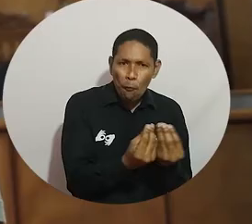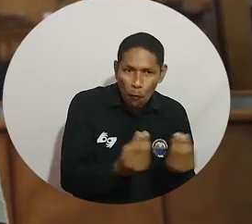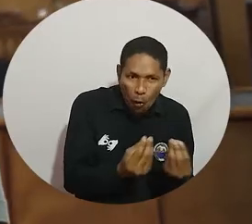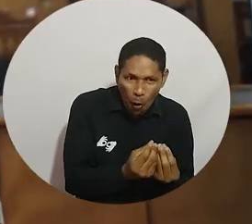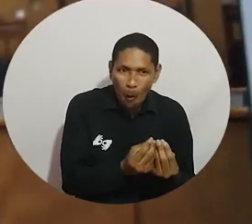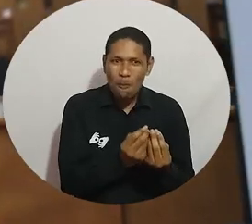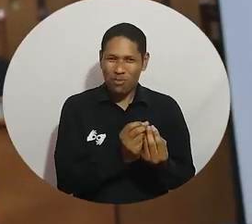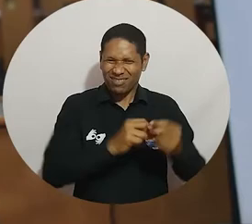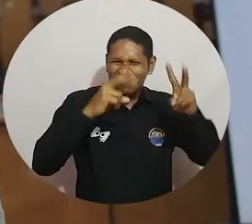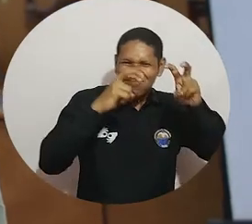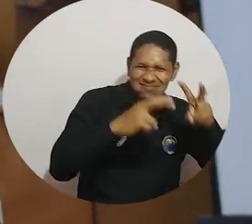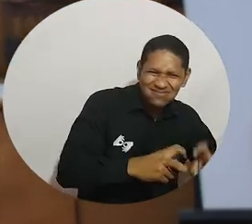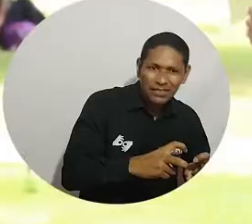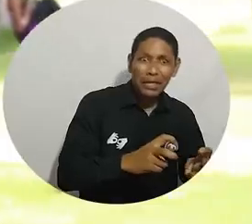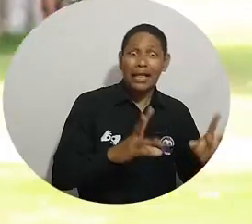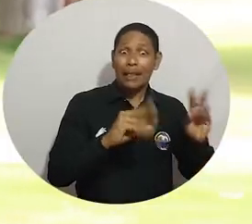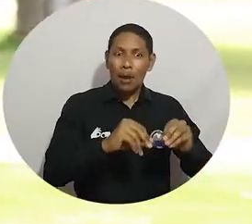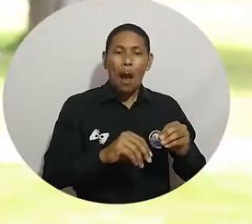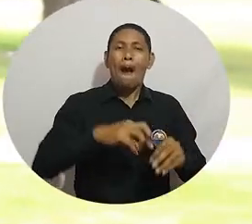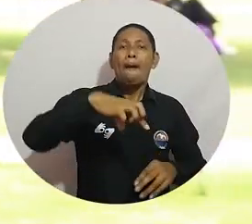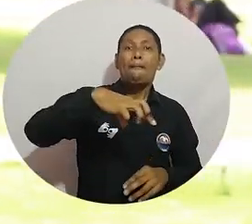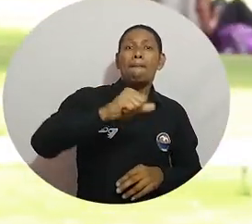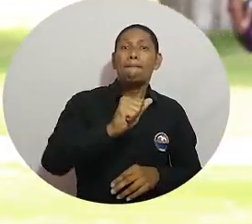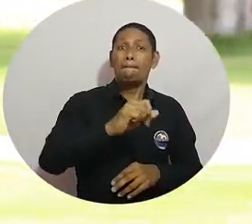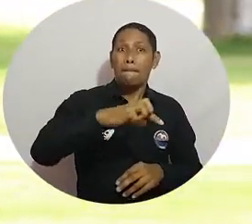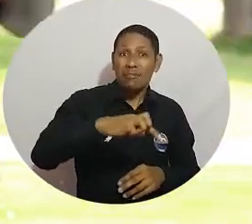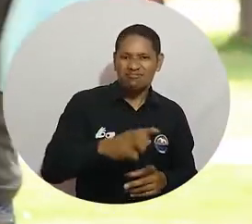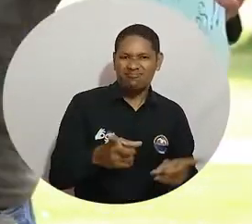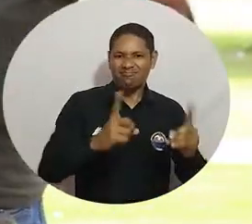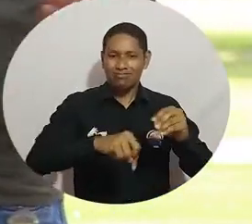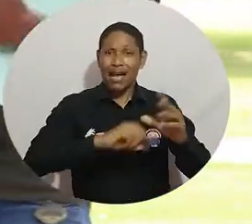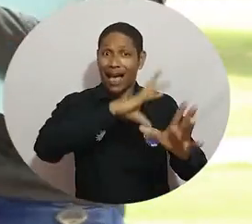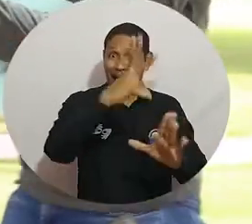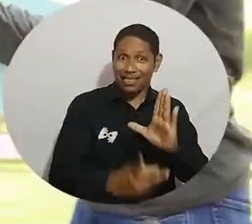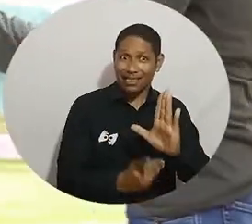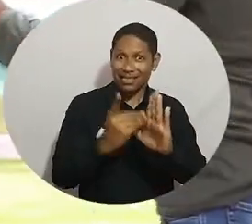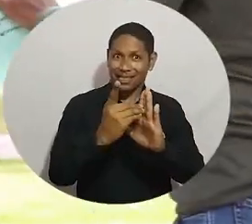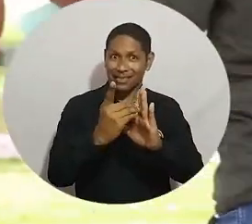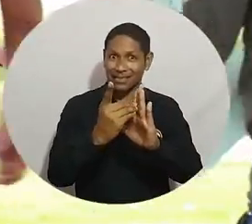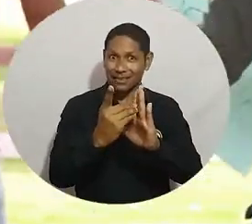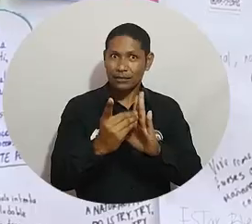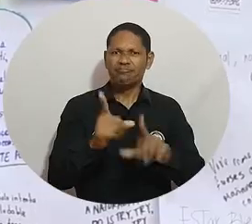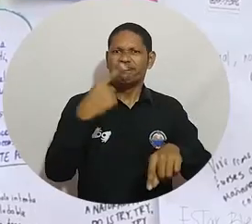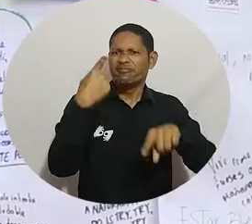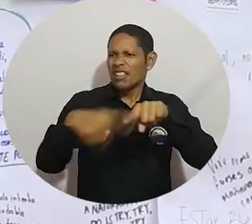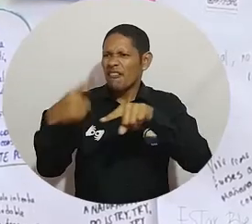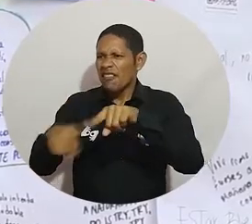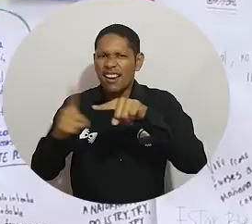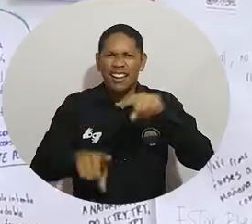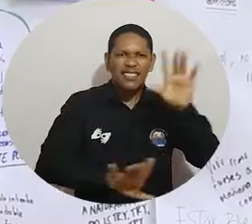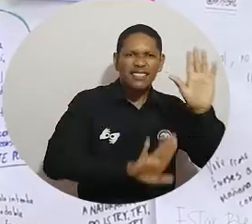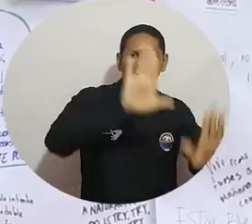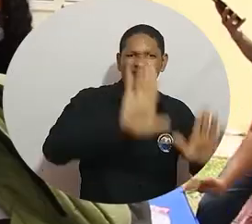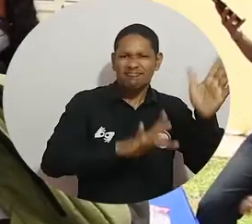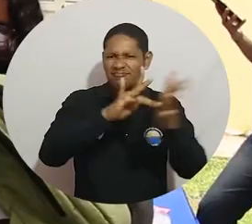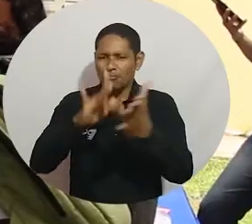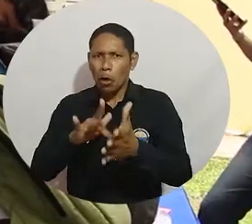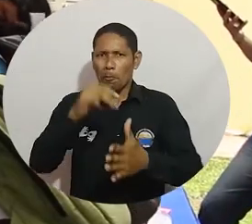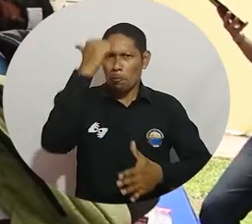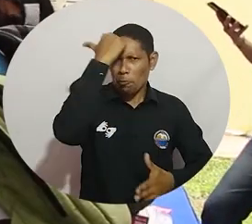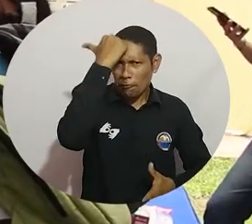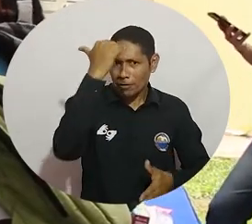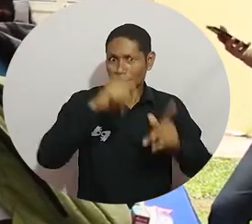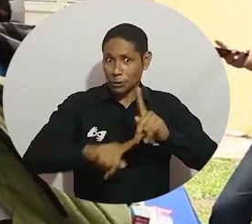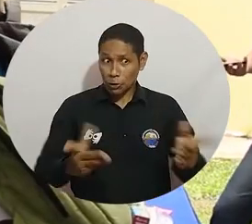de Investigación Cognición y Educación, el Programa de Atención Psicológica PAP y Desarrollo Estudiantil. Brasil, con la participación de profesores y